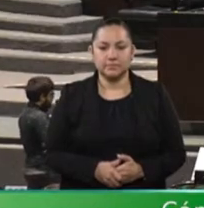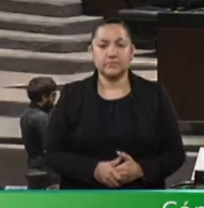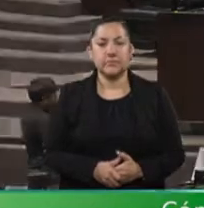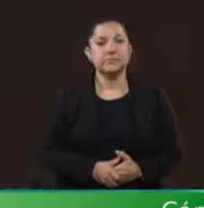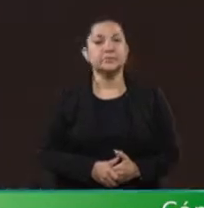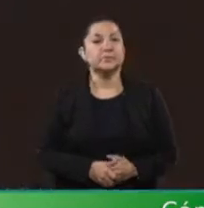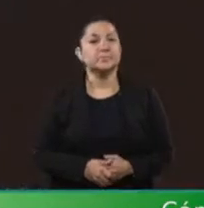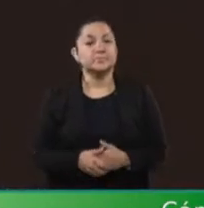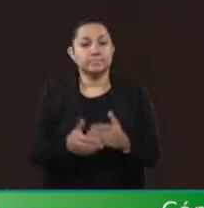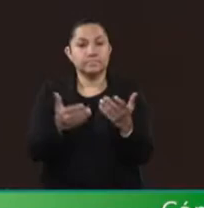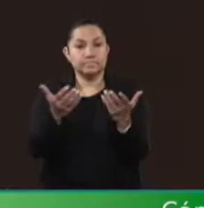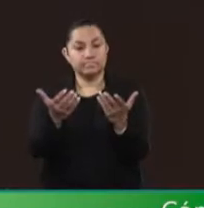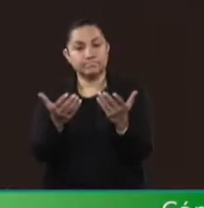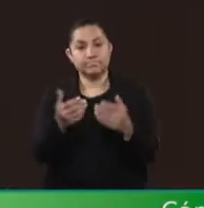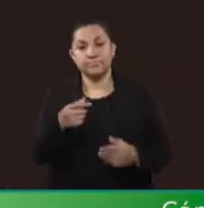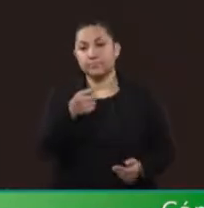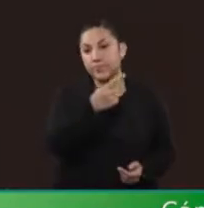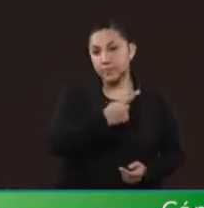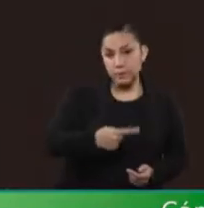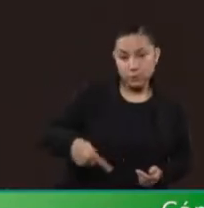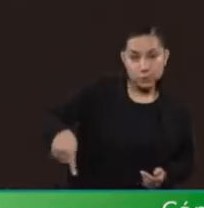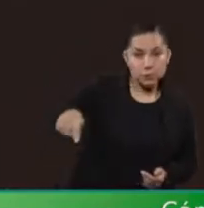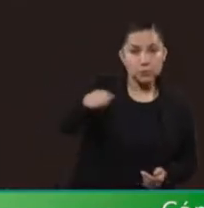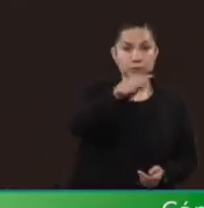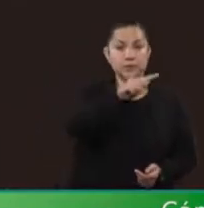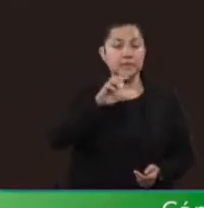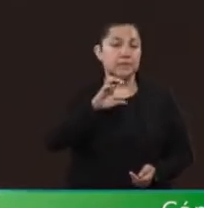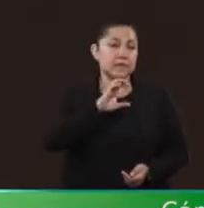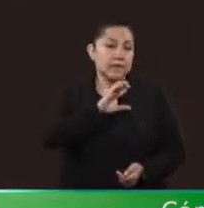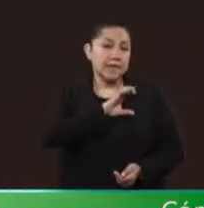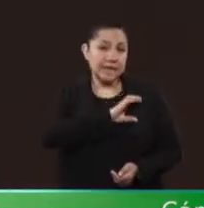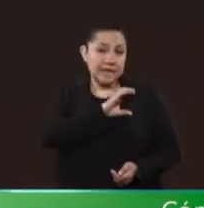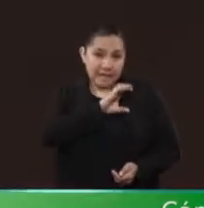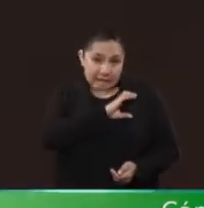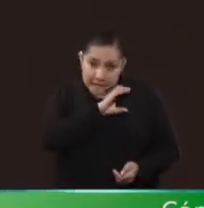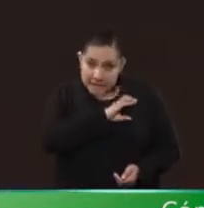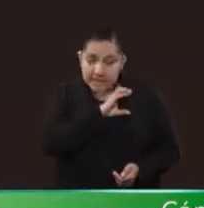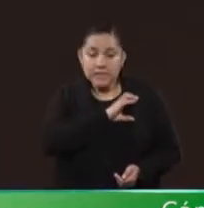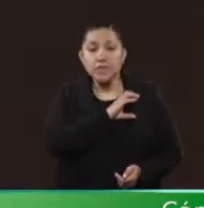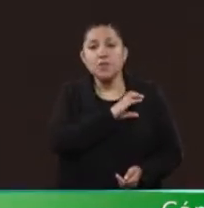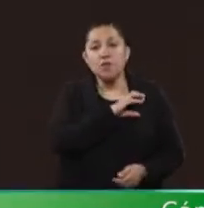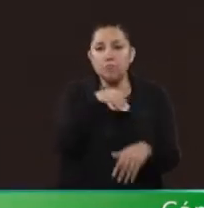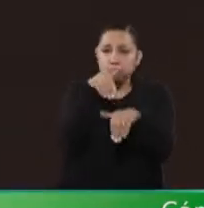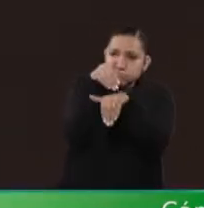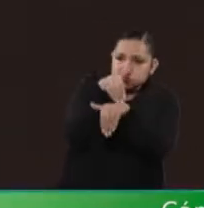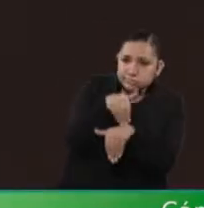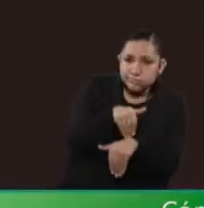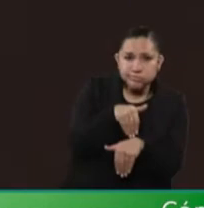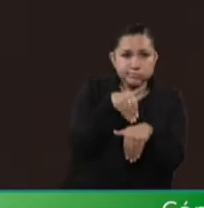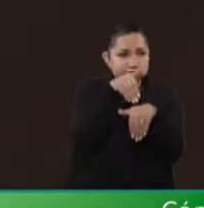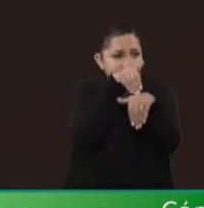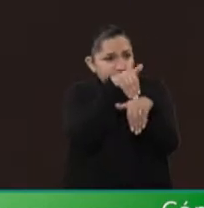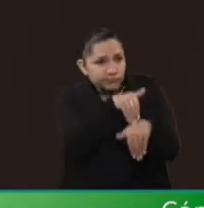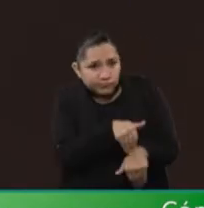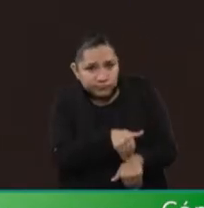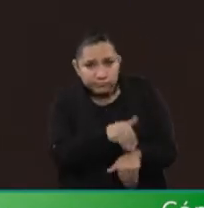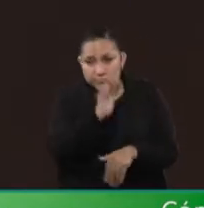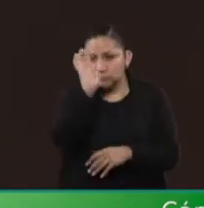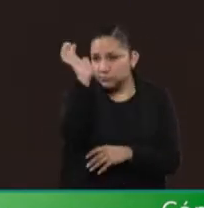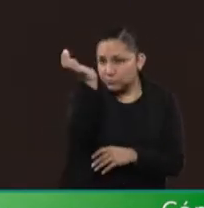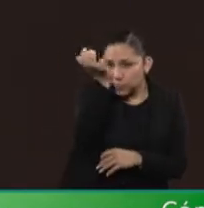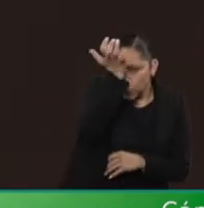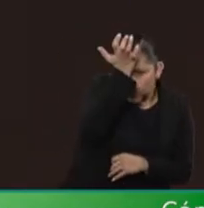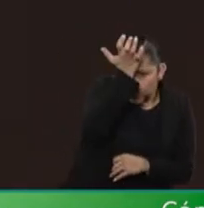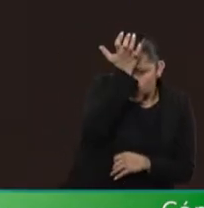Mis queridos galopines, truchimanes y trapizoidistas, de nuevo aquí, muy buenas noches a